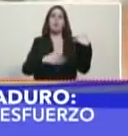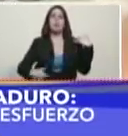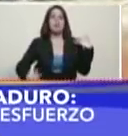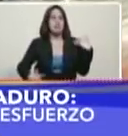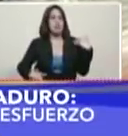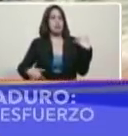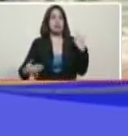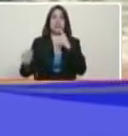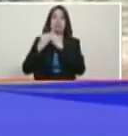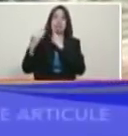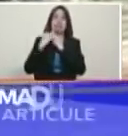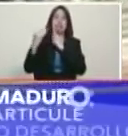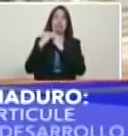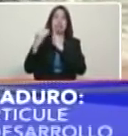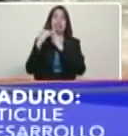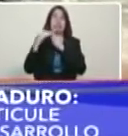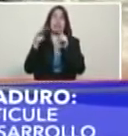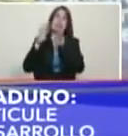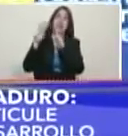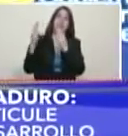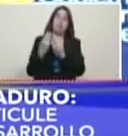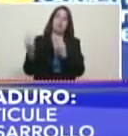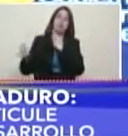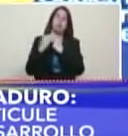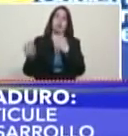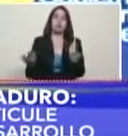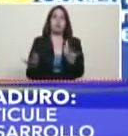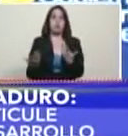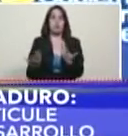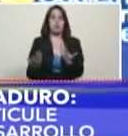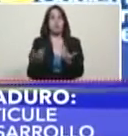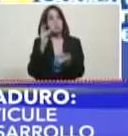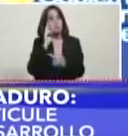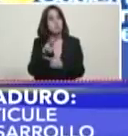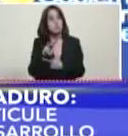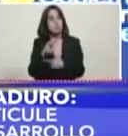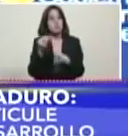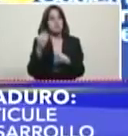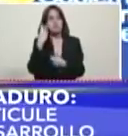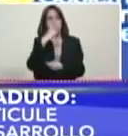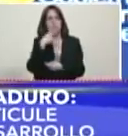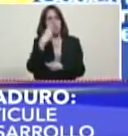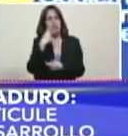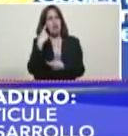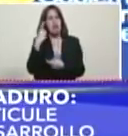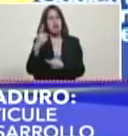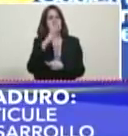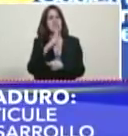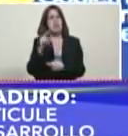más atacado del mundo. Yo estaba viendo ahorita los reportes en inglés de CNN.